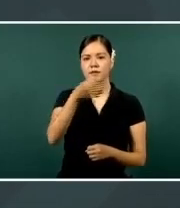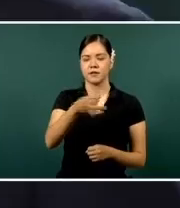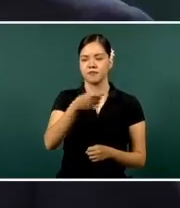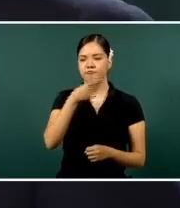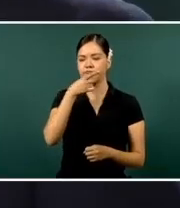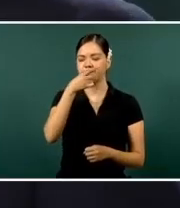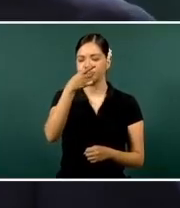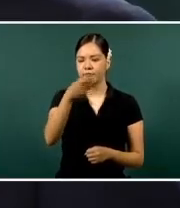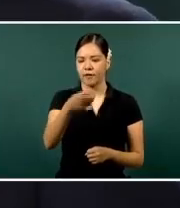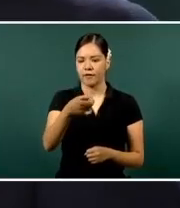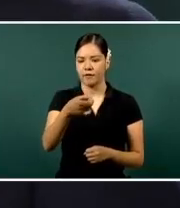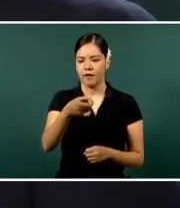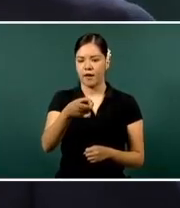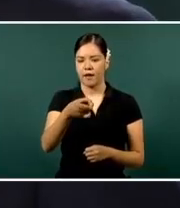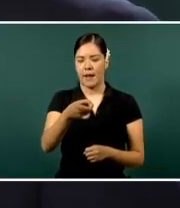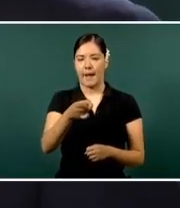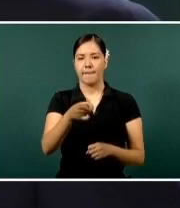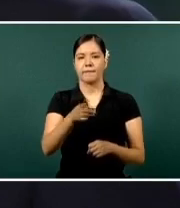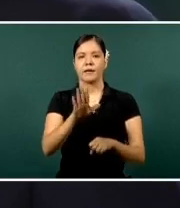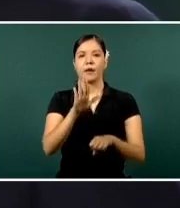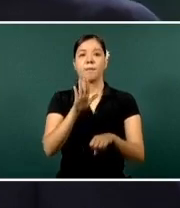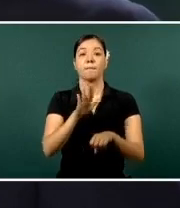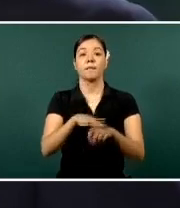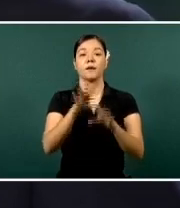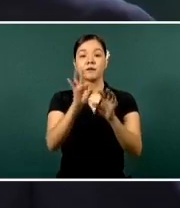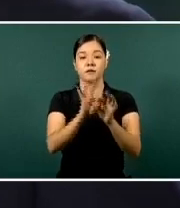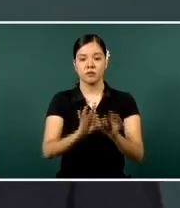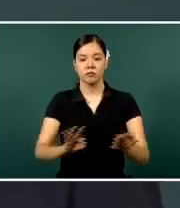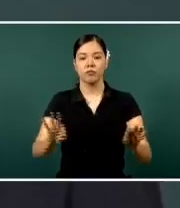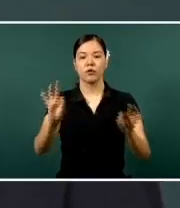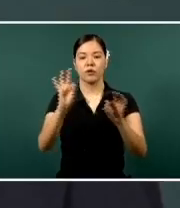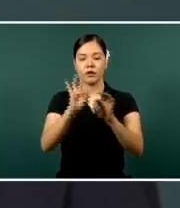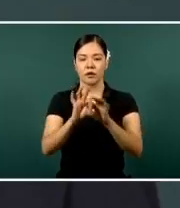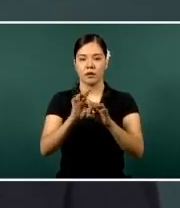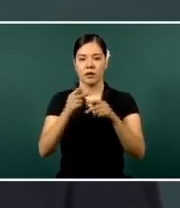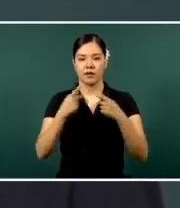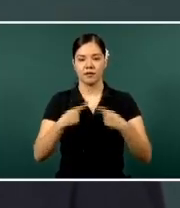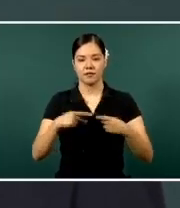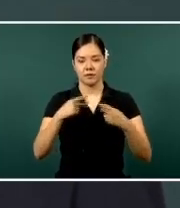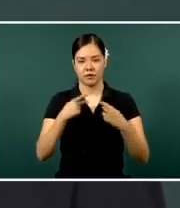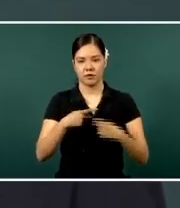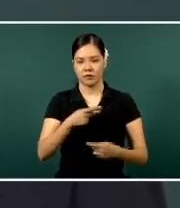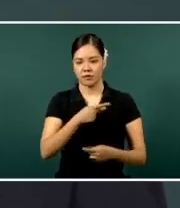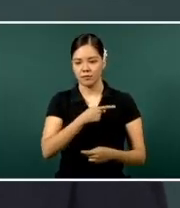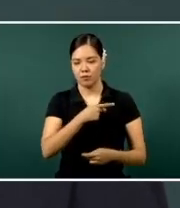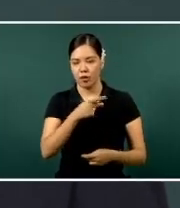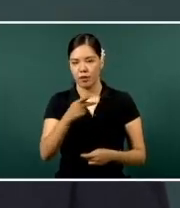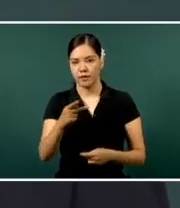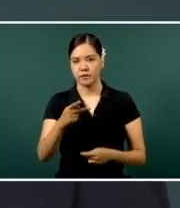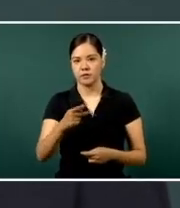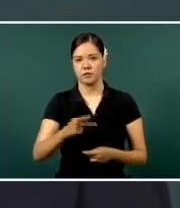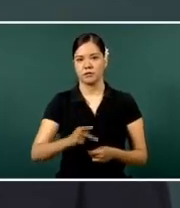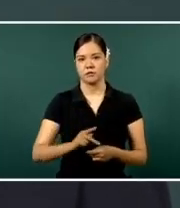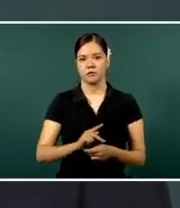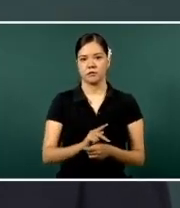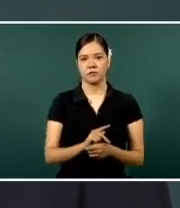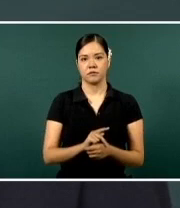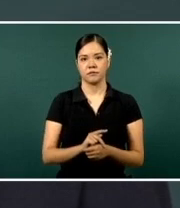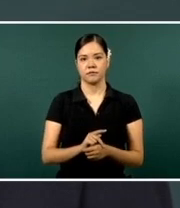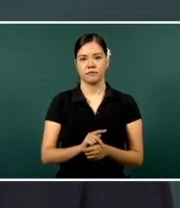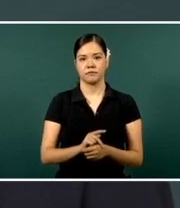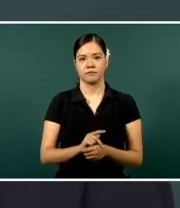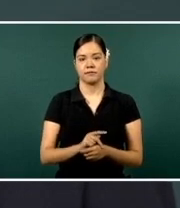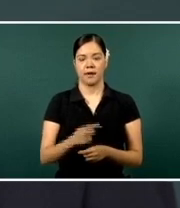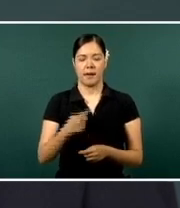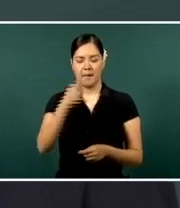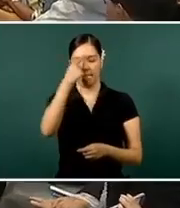preferencia a la gente humilde, a la gente pobre. Es muy